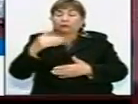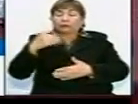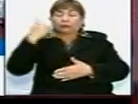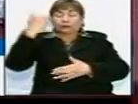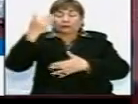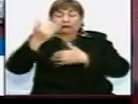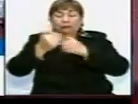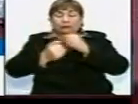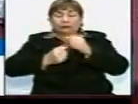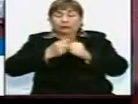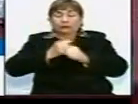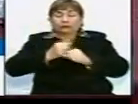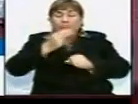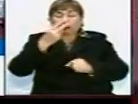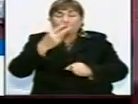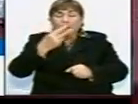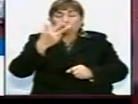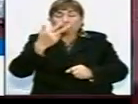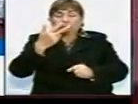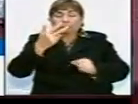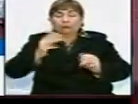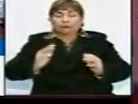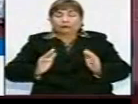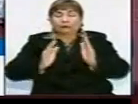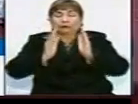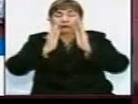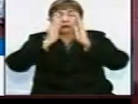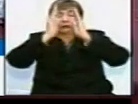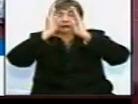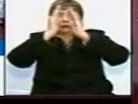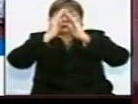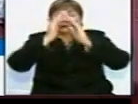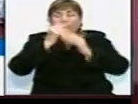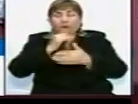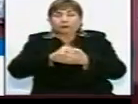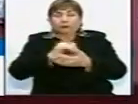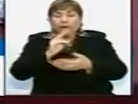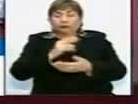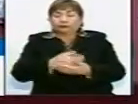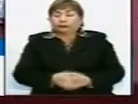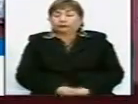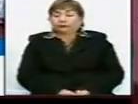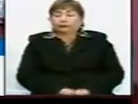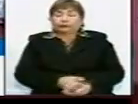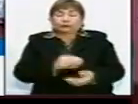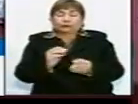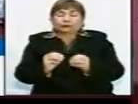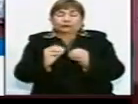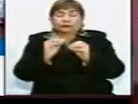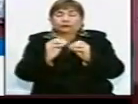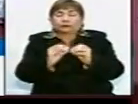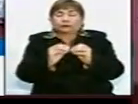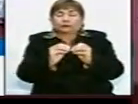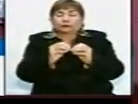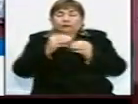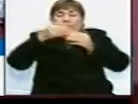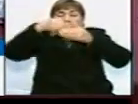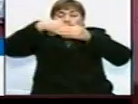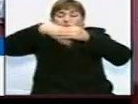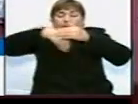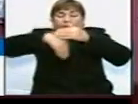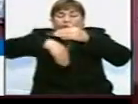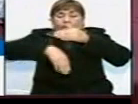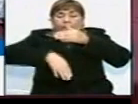tener las 23 torres que necesitamos la costa verde y que irradien la emergencia correspondiente colocando también cables submarinos